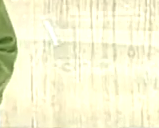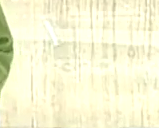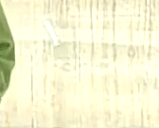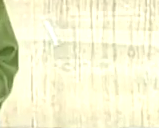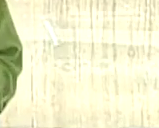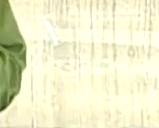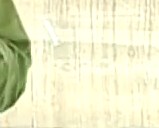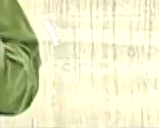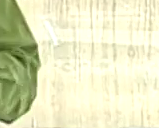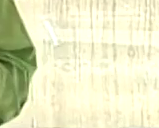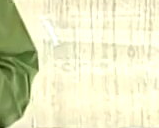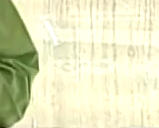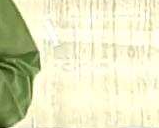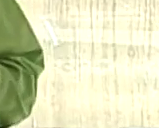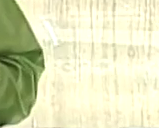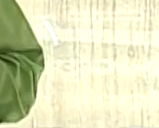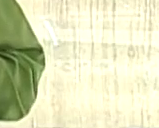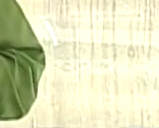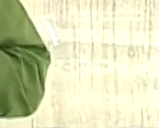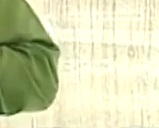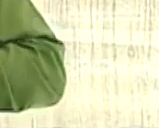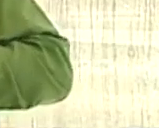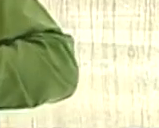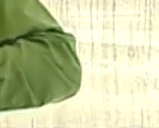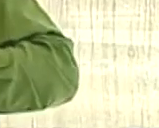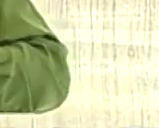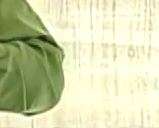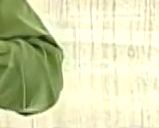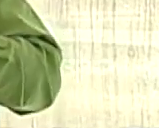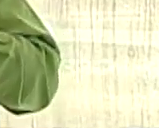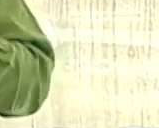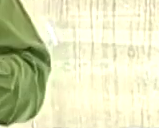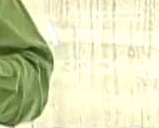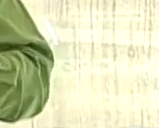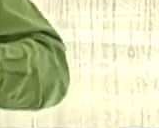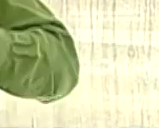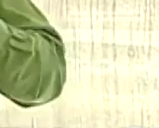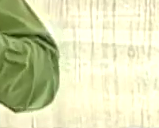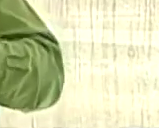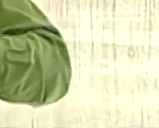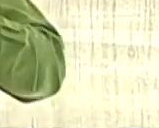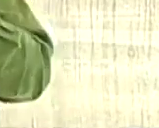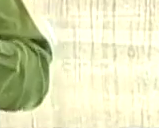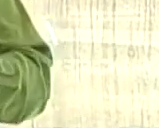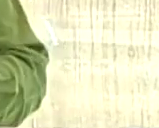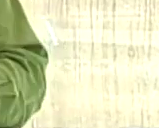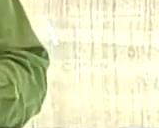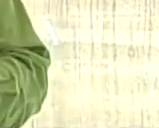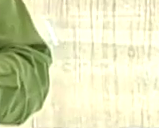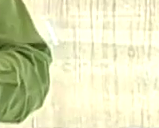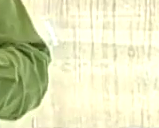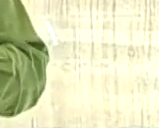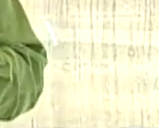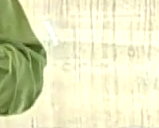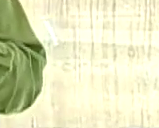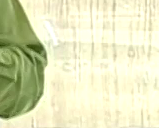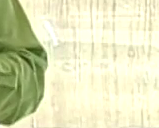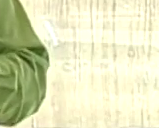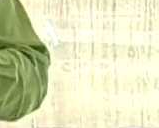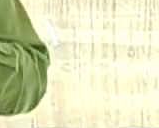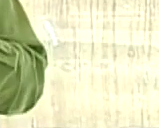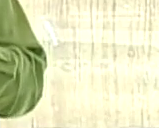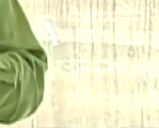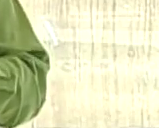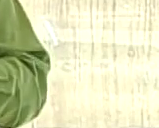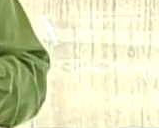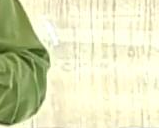de comunidades y todos los líderes y lideresas de calles. Mis saludos, están en este momento concentrados en sus